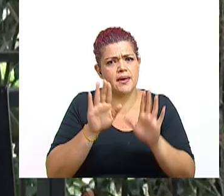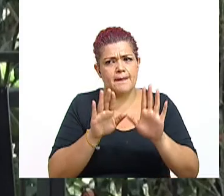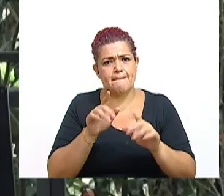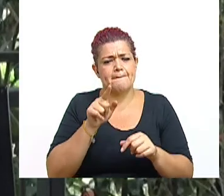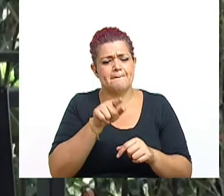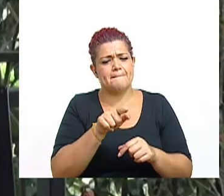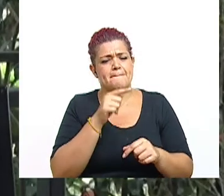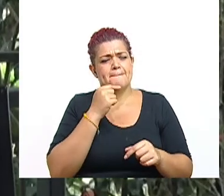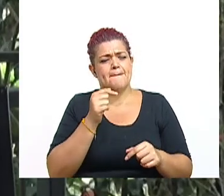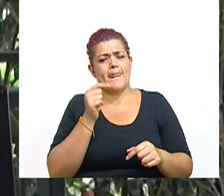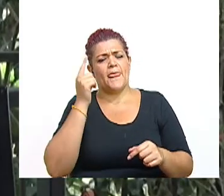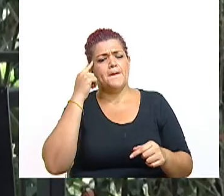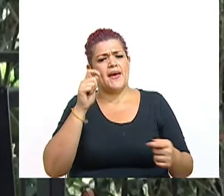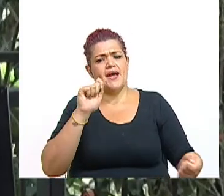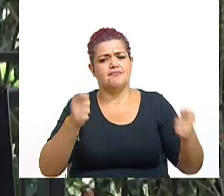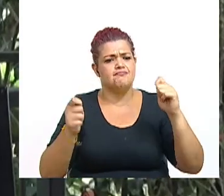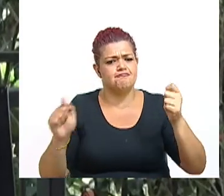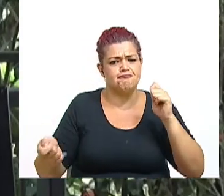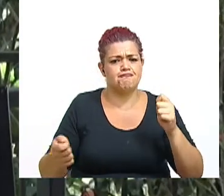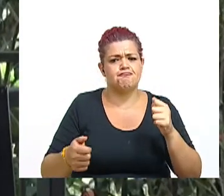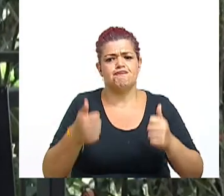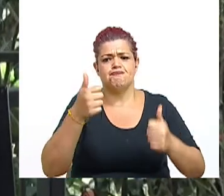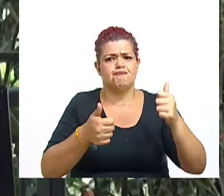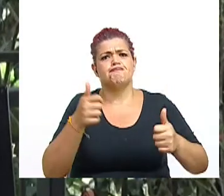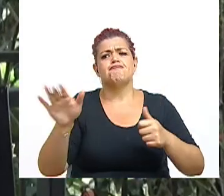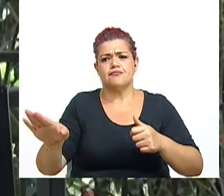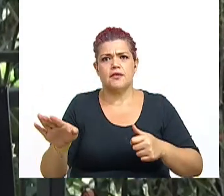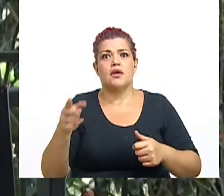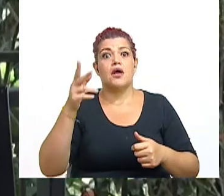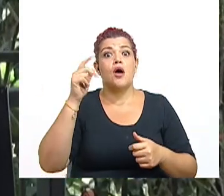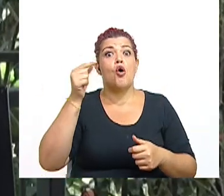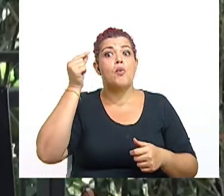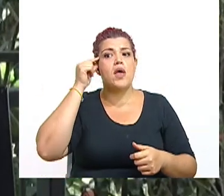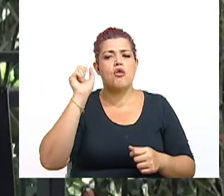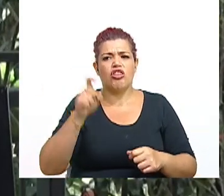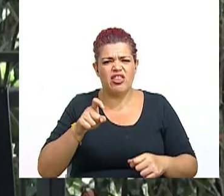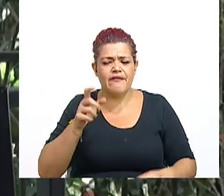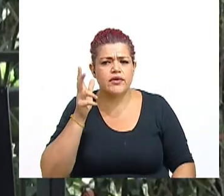toma de decisiones y que sean escuchados por los gobiernos.